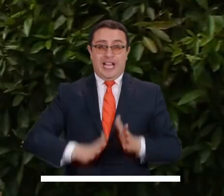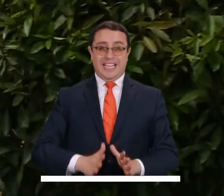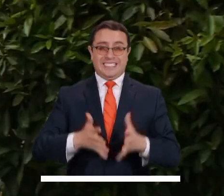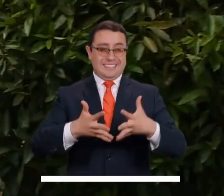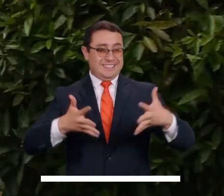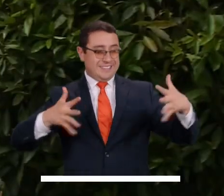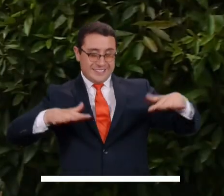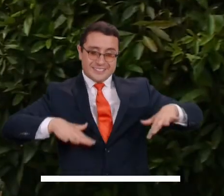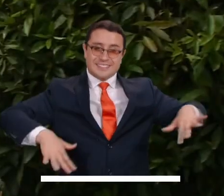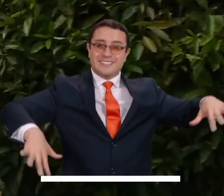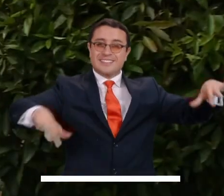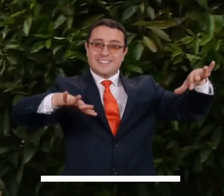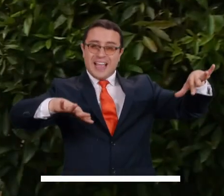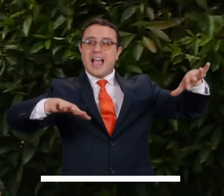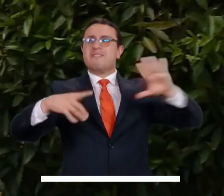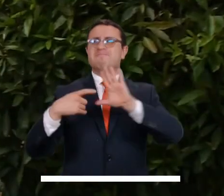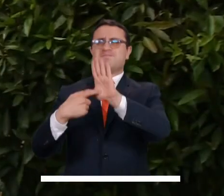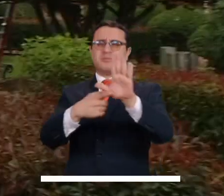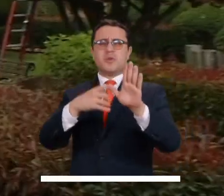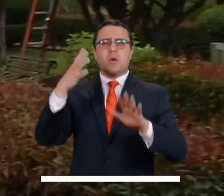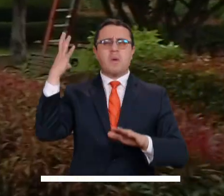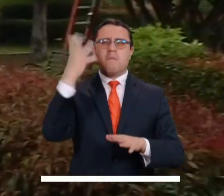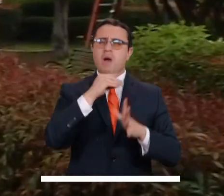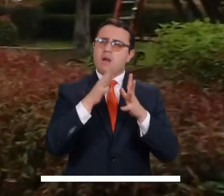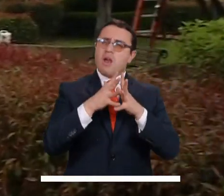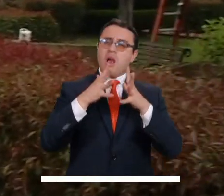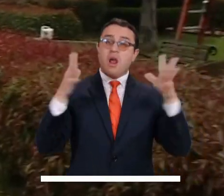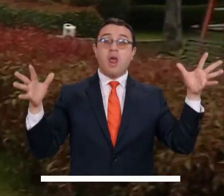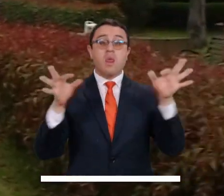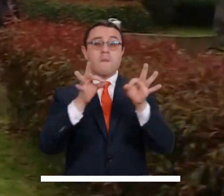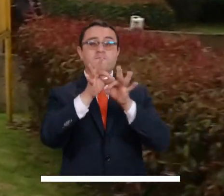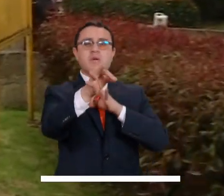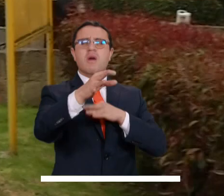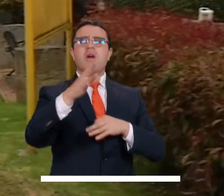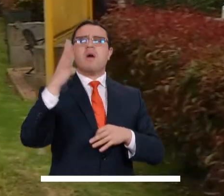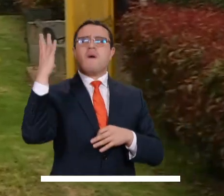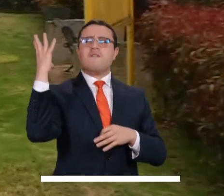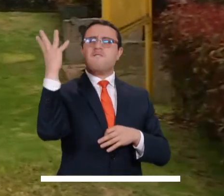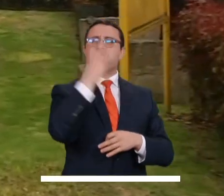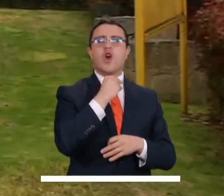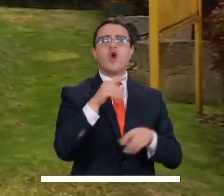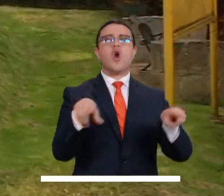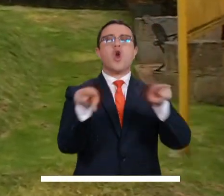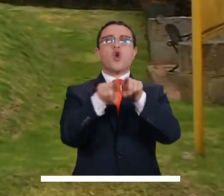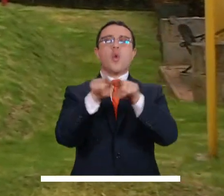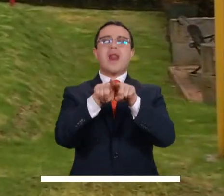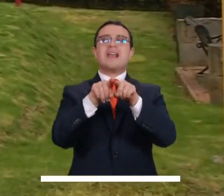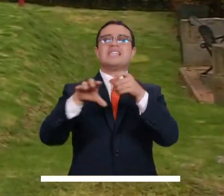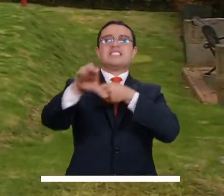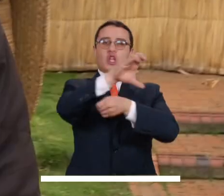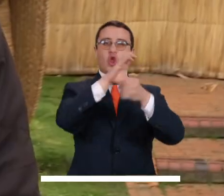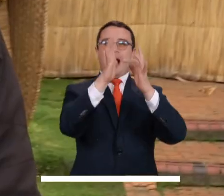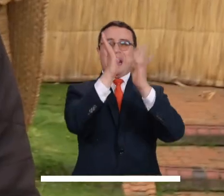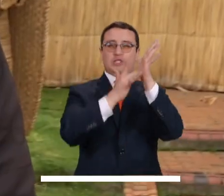un trabajo que hace honor a este municipio considerado la ciudad pesebre de Colombia. Es como la labor de